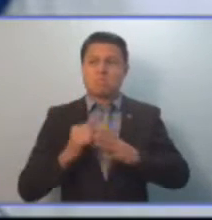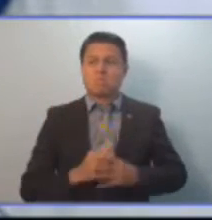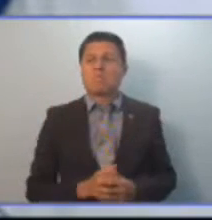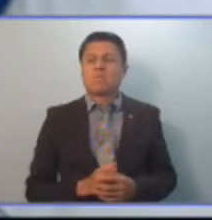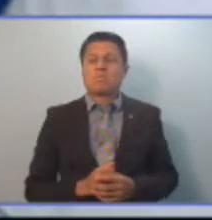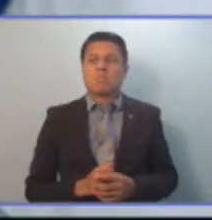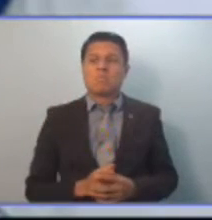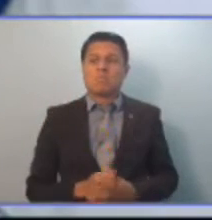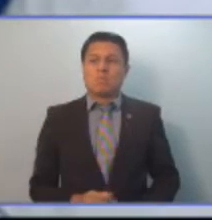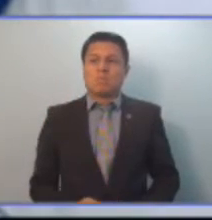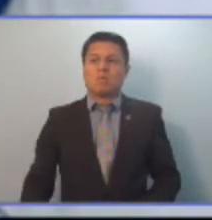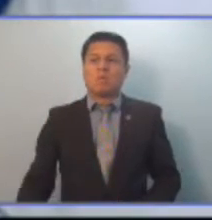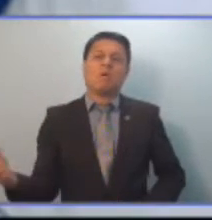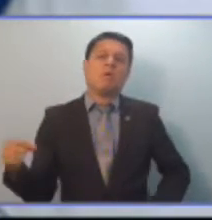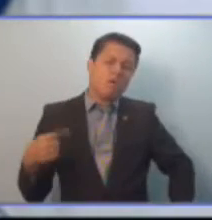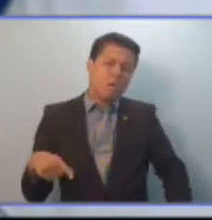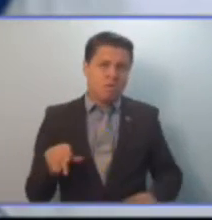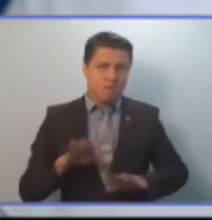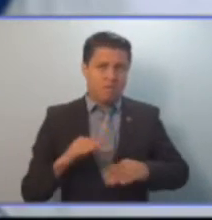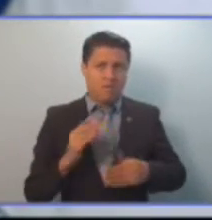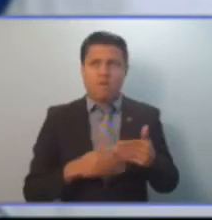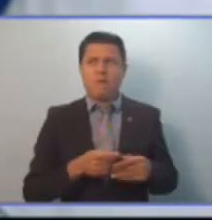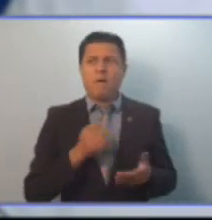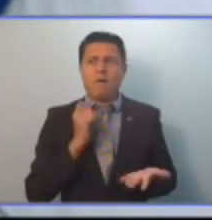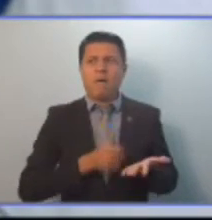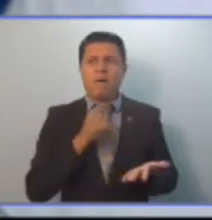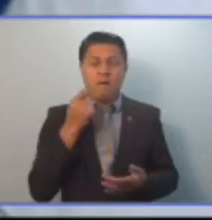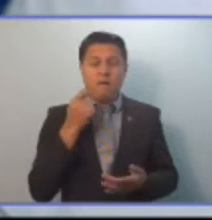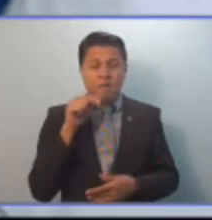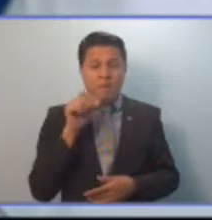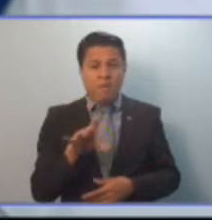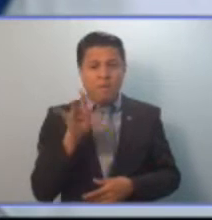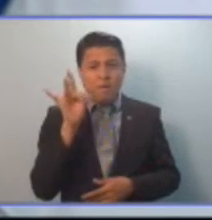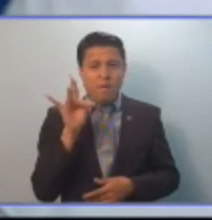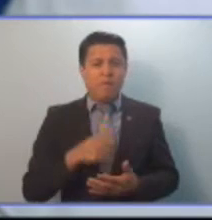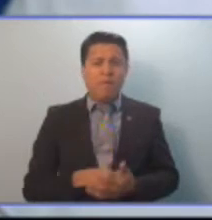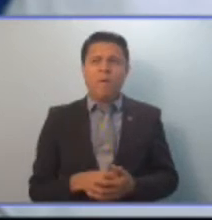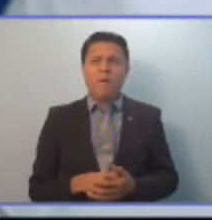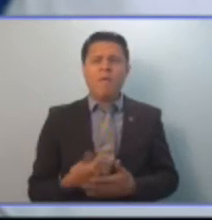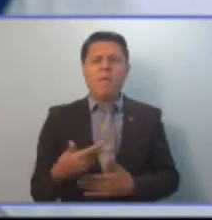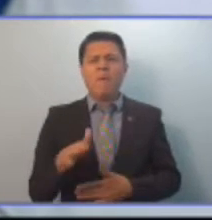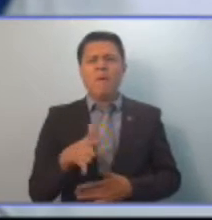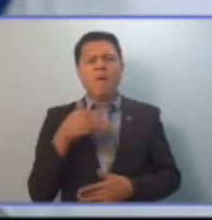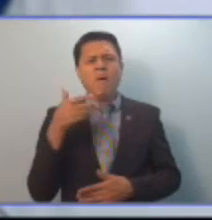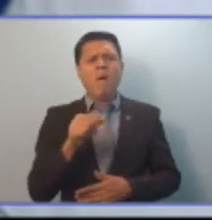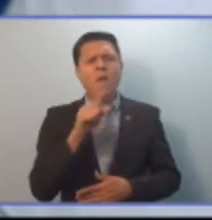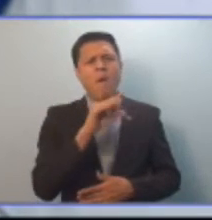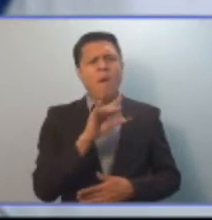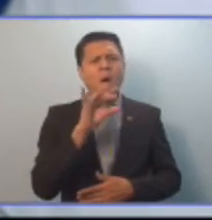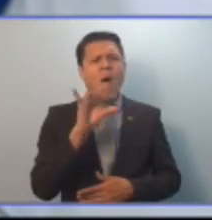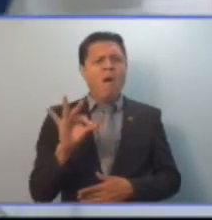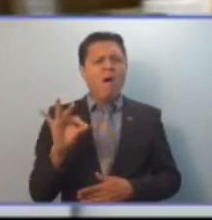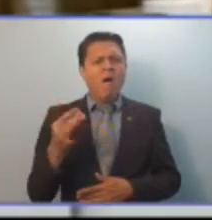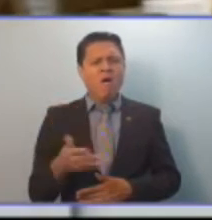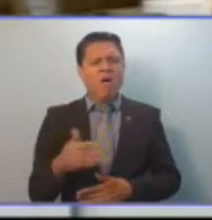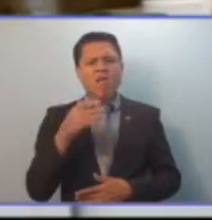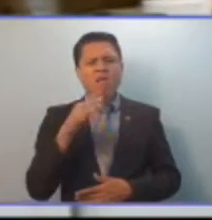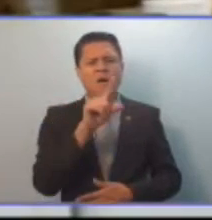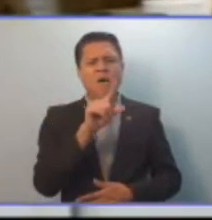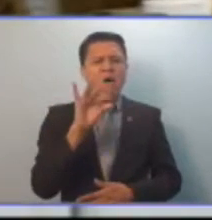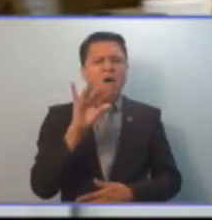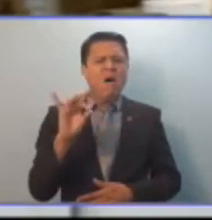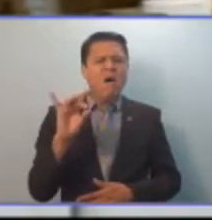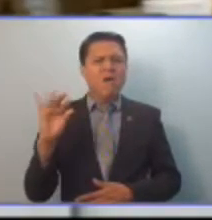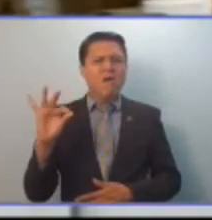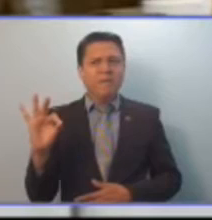al nomás salir de los tribunales realmente me encontré por los años 78 y 79